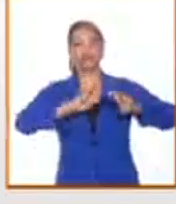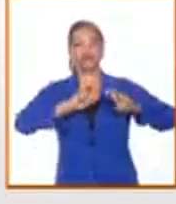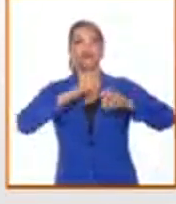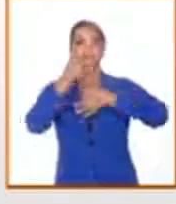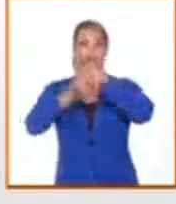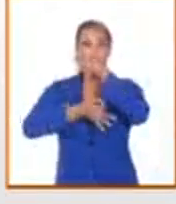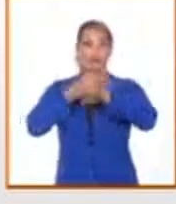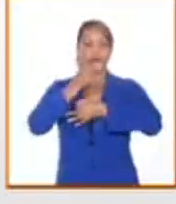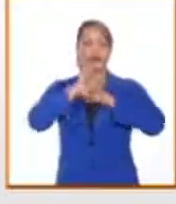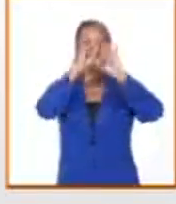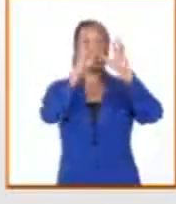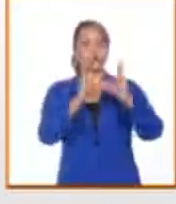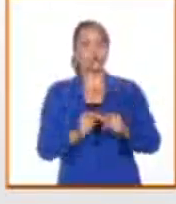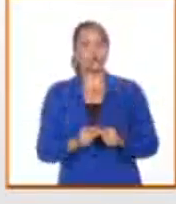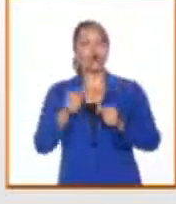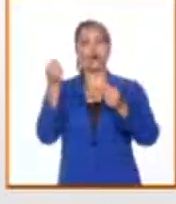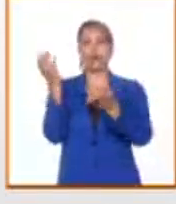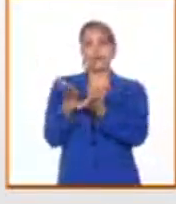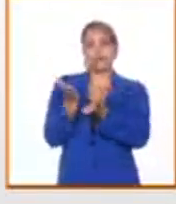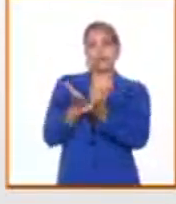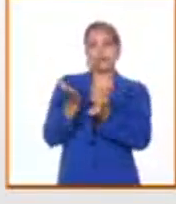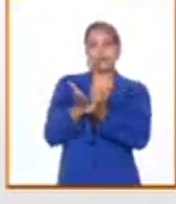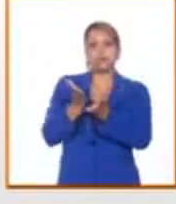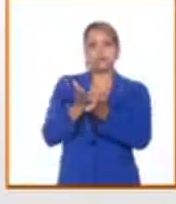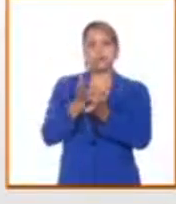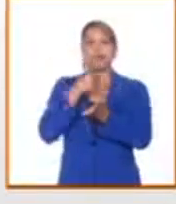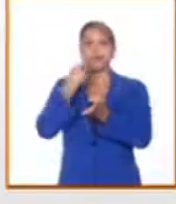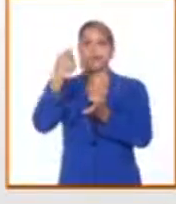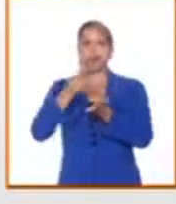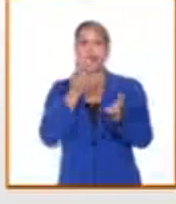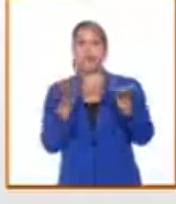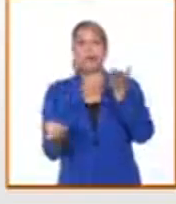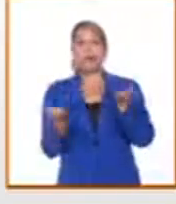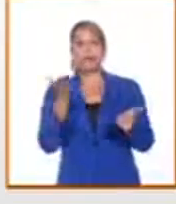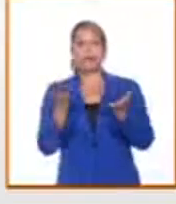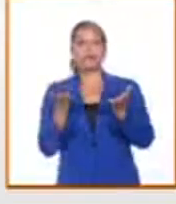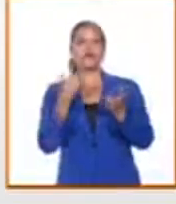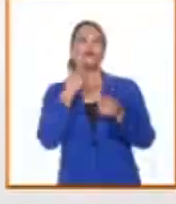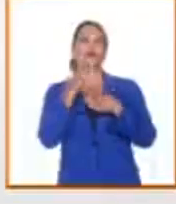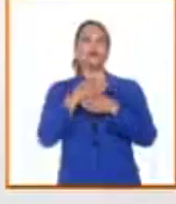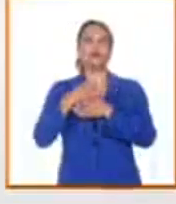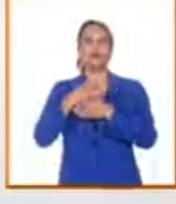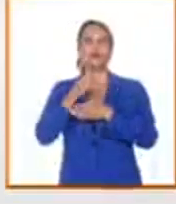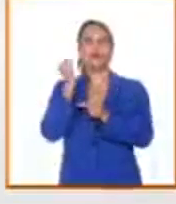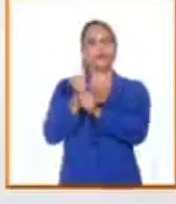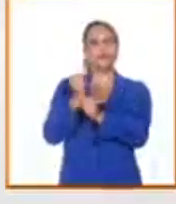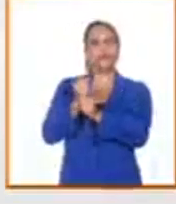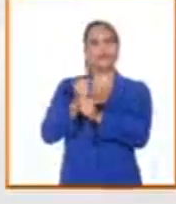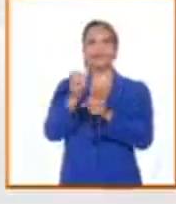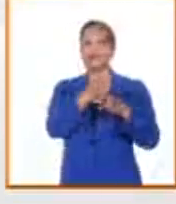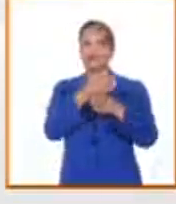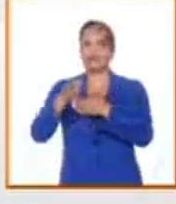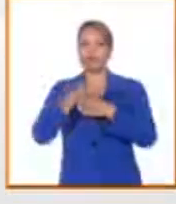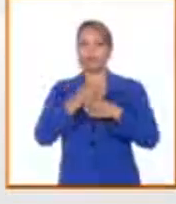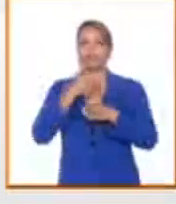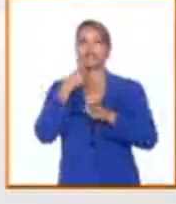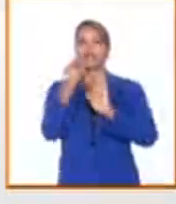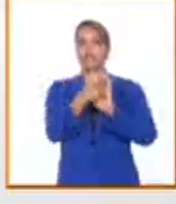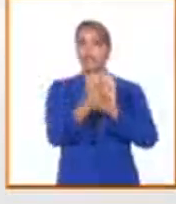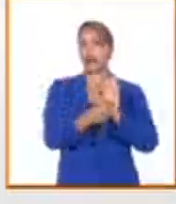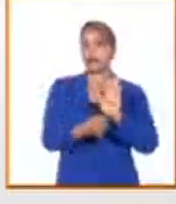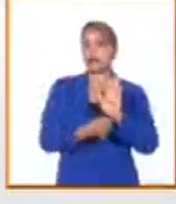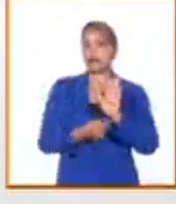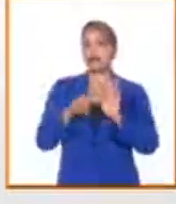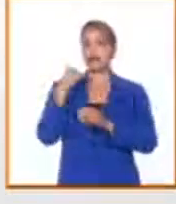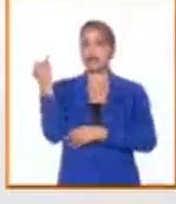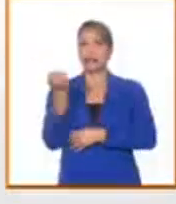El resultado de un exhaustivo estudio de derecho comparado que permitió profundizar en más de un centenar de disposiciones normativas internacionales